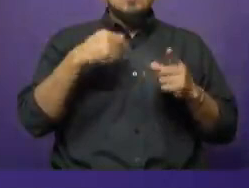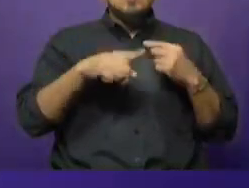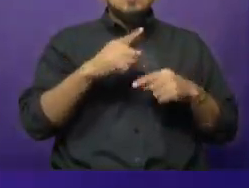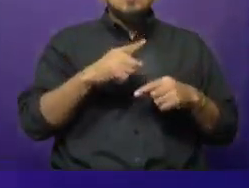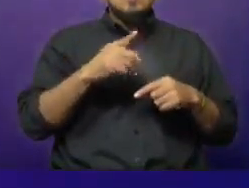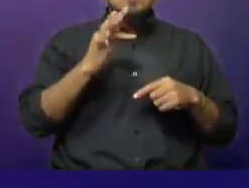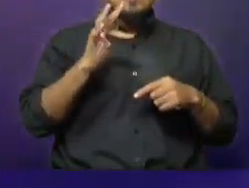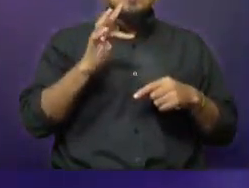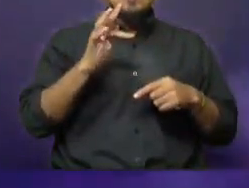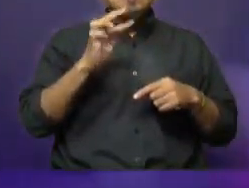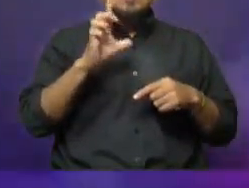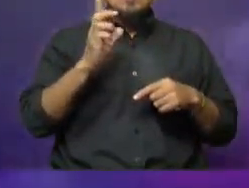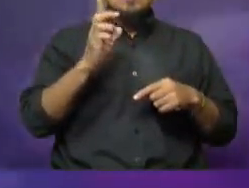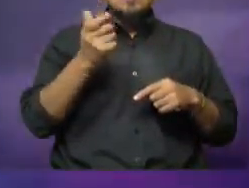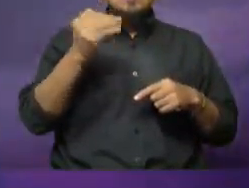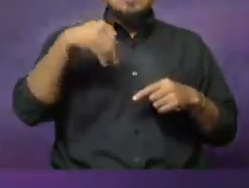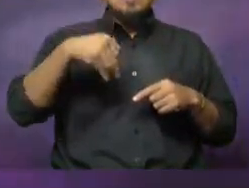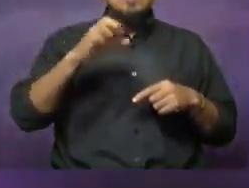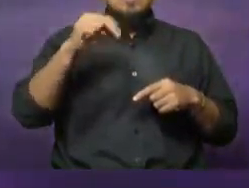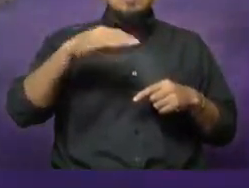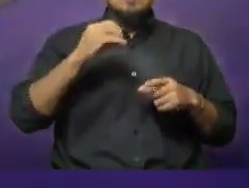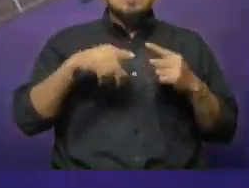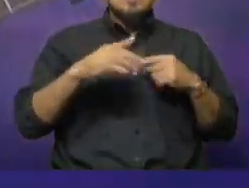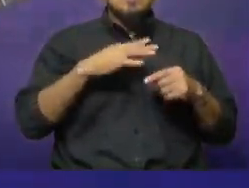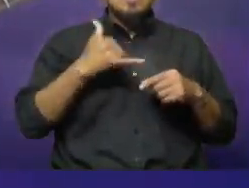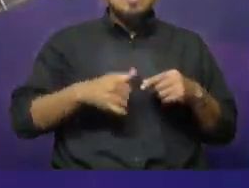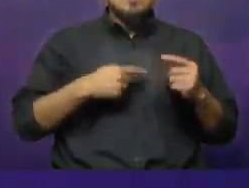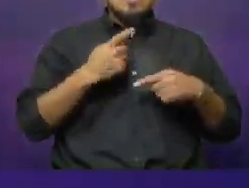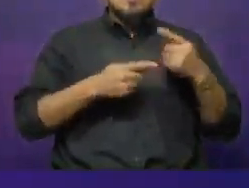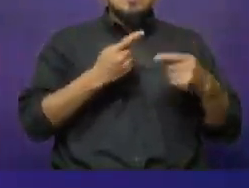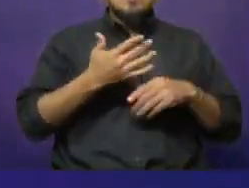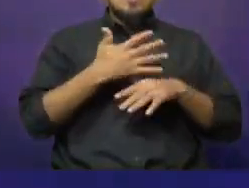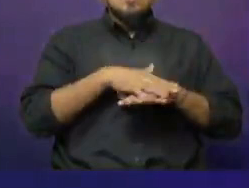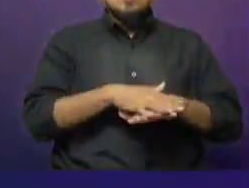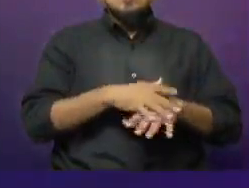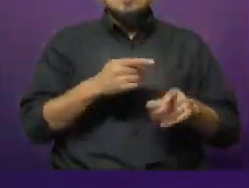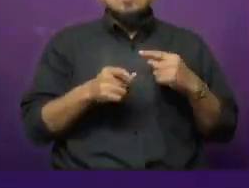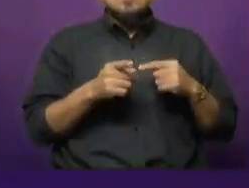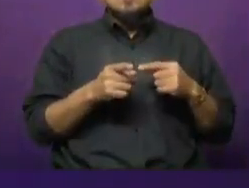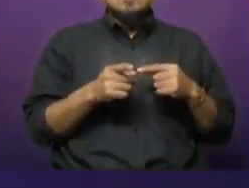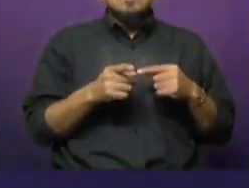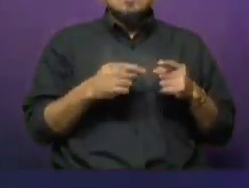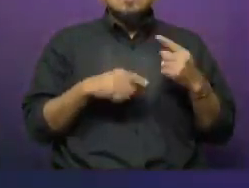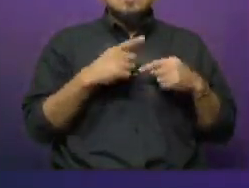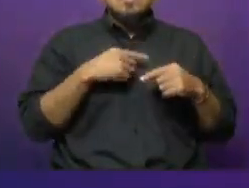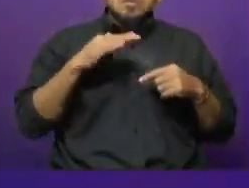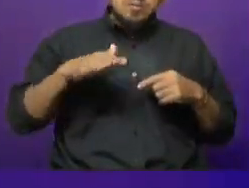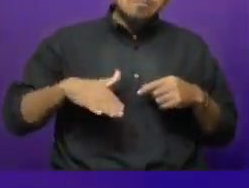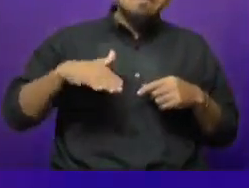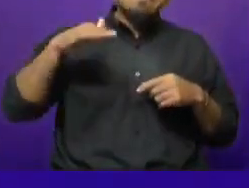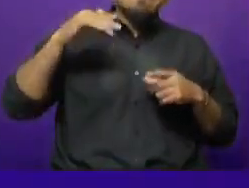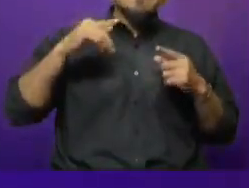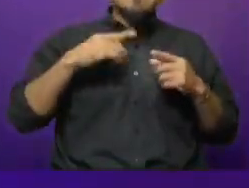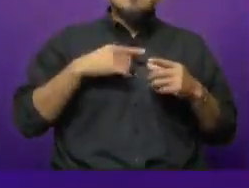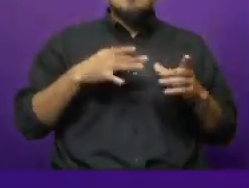me reconecté con el flamenco. Y cuando vine para acá... Tengo que hacer algo con esto, dijiste. Claro, sí, fue tipo, me atravesó, o sea, me reconectó con la infancia, como que desde